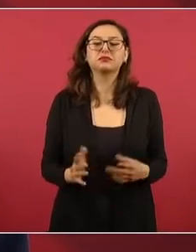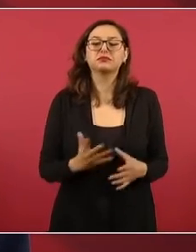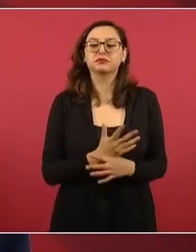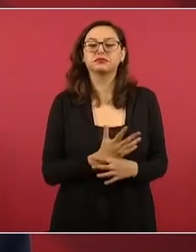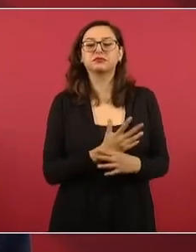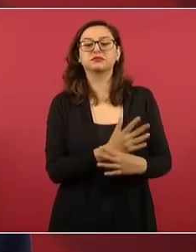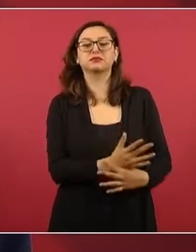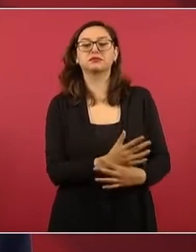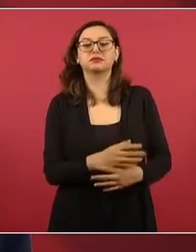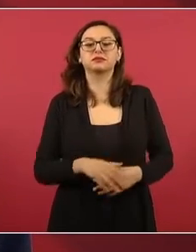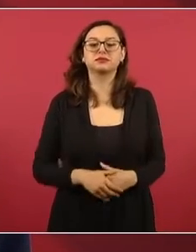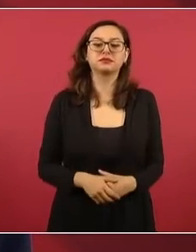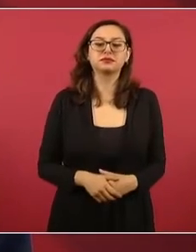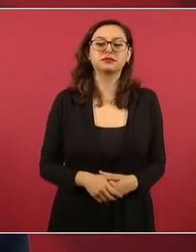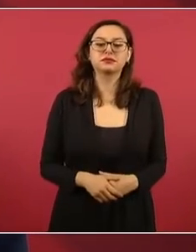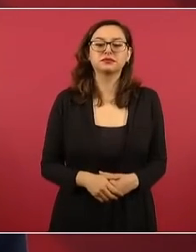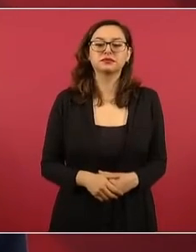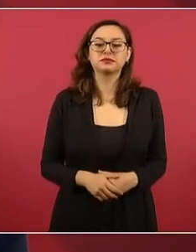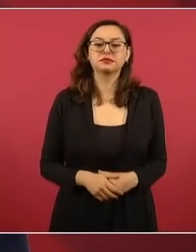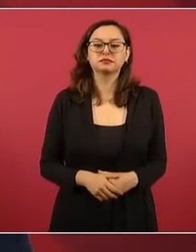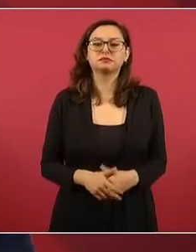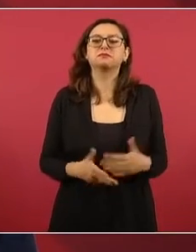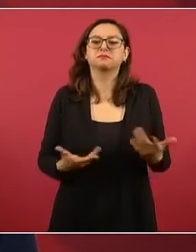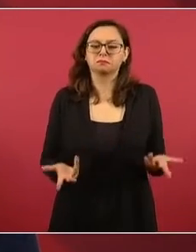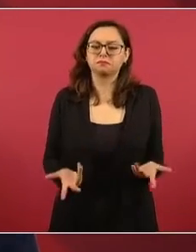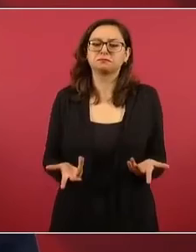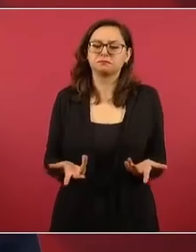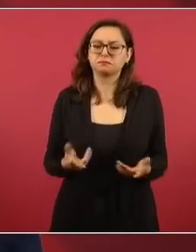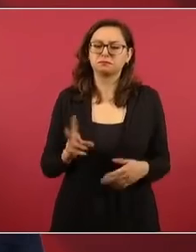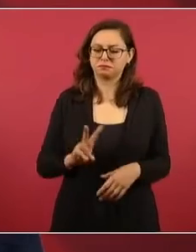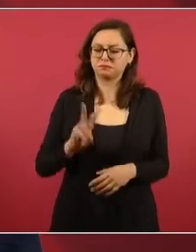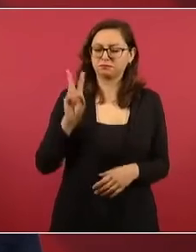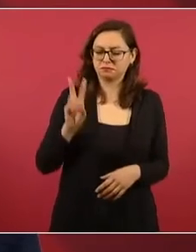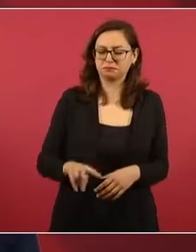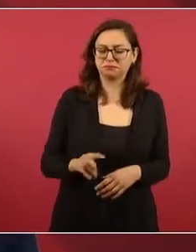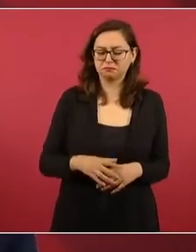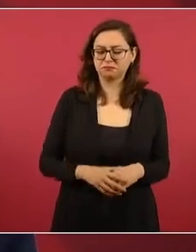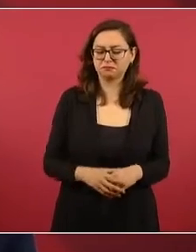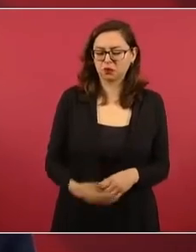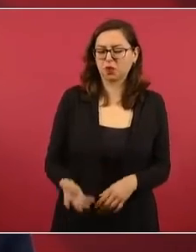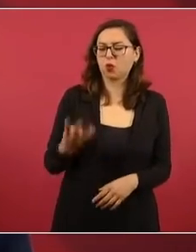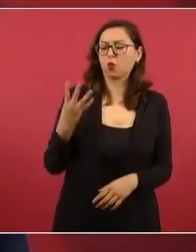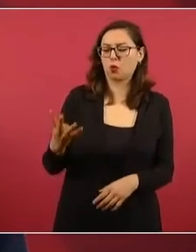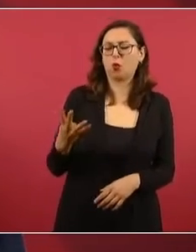diciendo sí, se perdieron no sé cuántas gobernaturas,